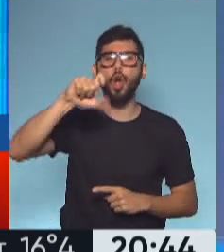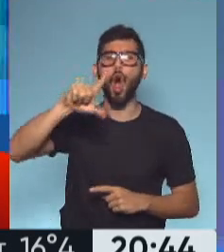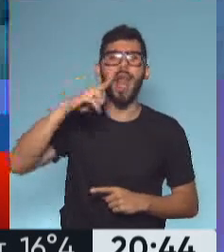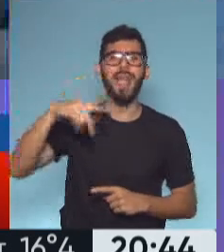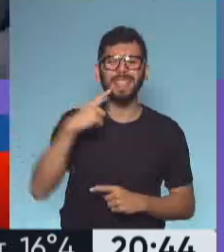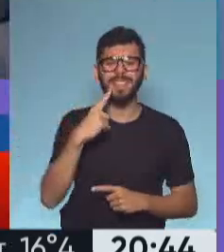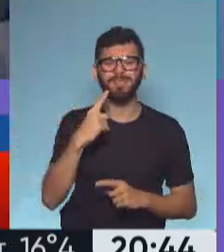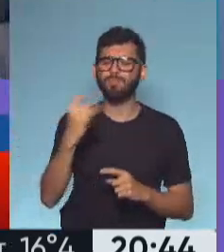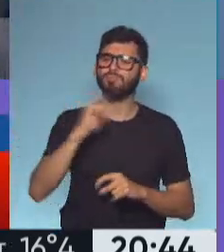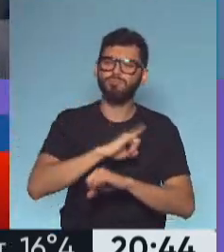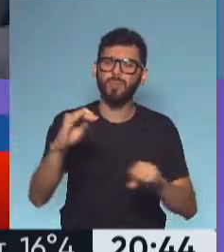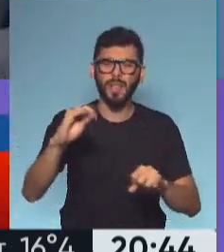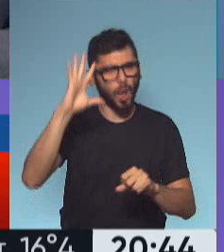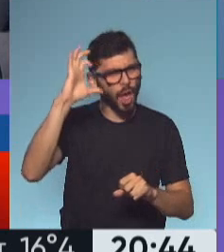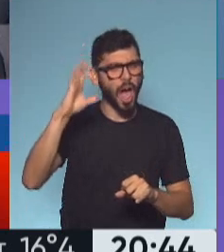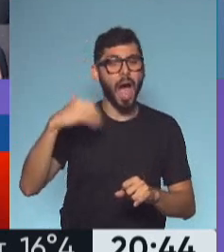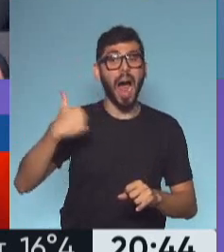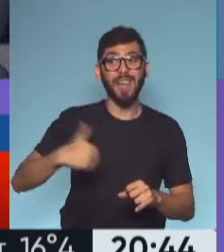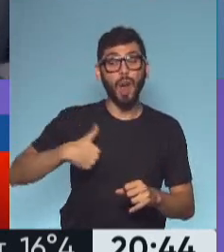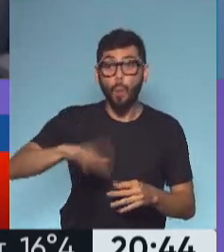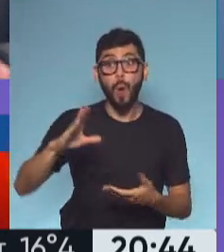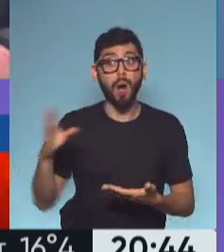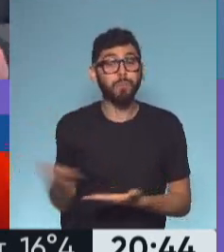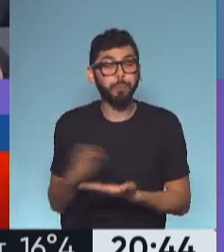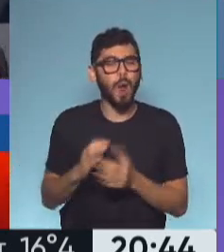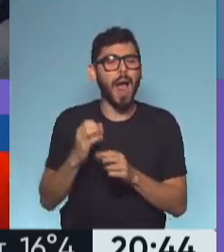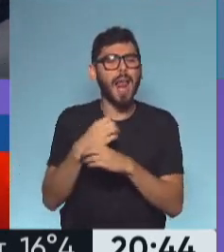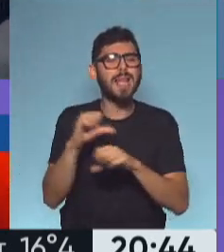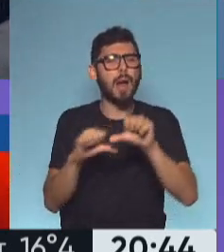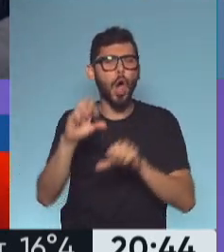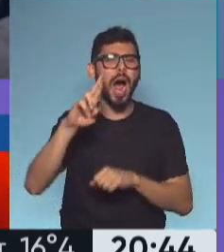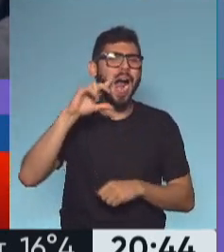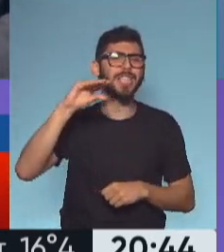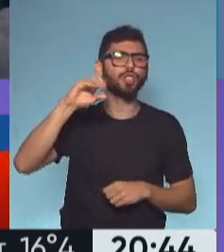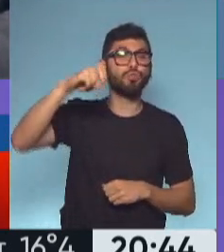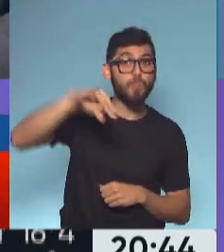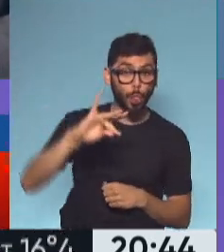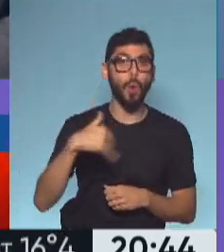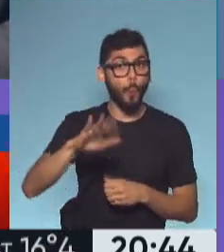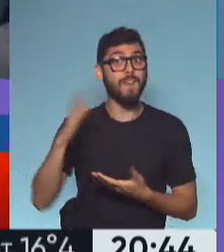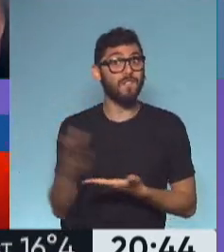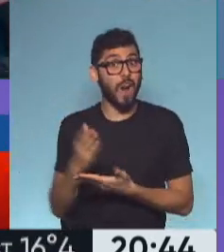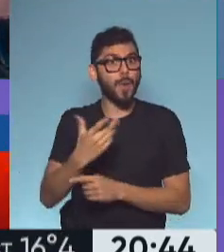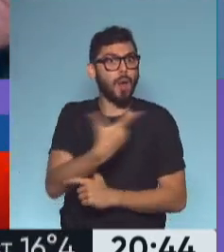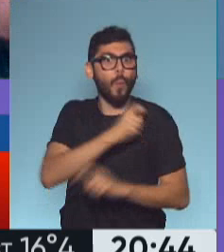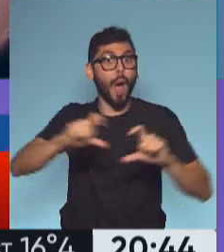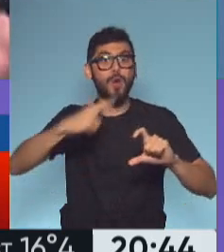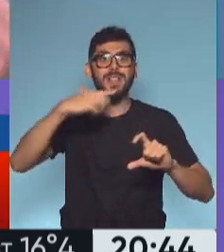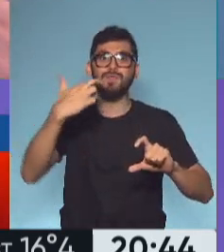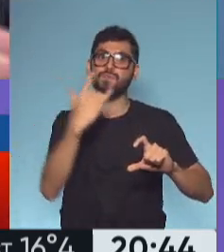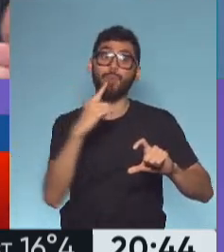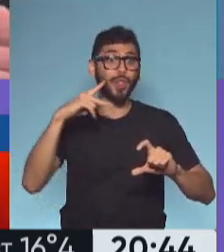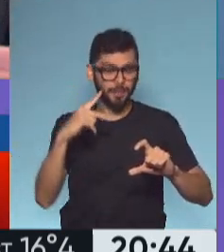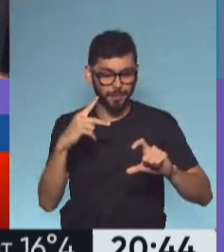que se van a empezar a fabricar Sputnik en Argentina, en el laboratorio de Richmond? Bueno, sí. Esas primeras que se empiezan a fabricar en Argentina, una vez que el Instituto